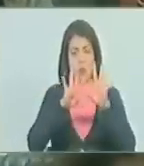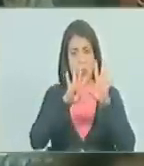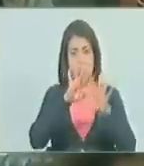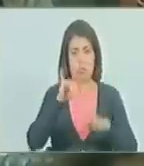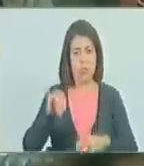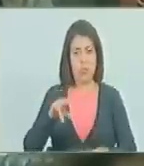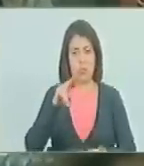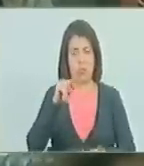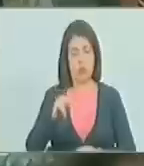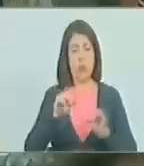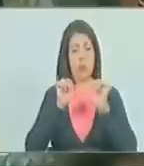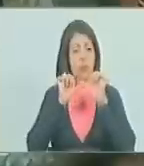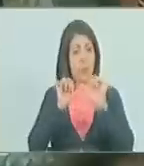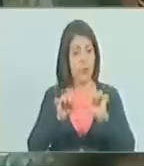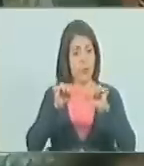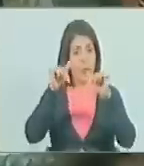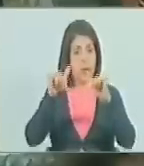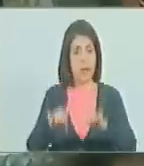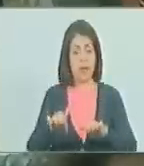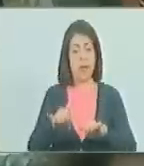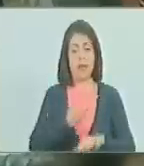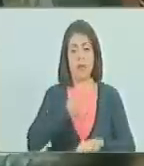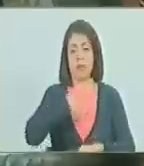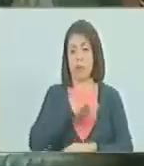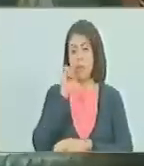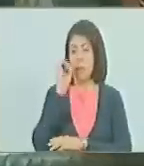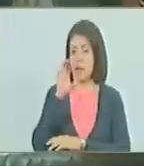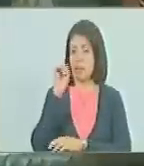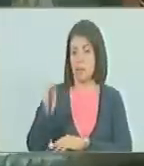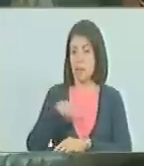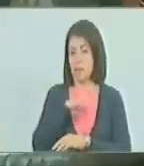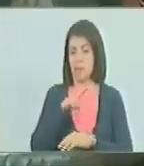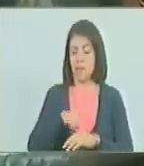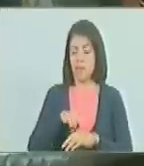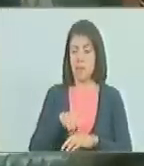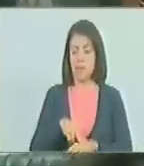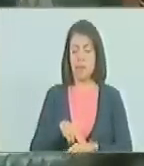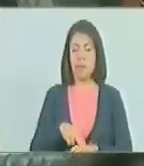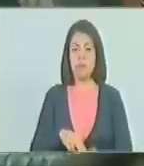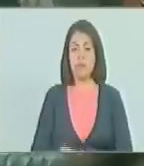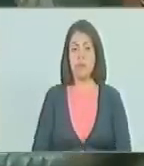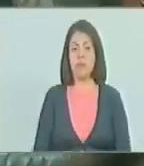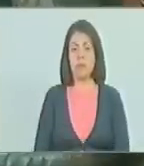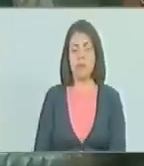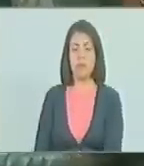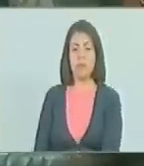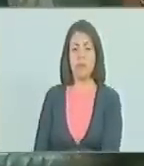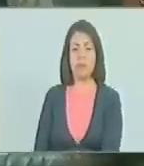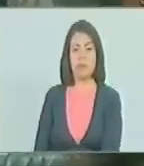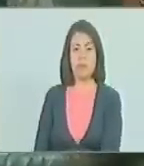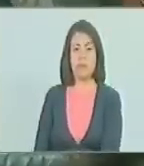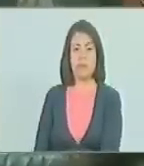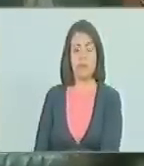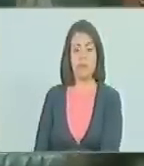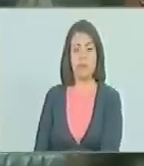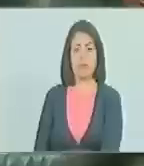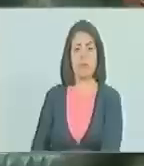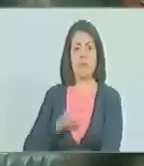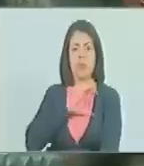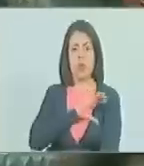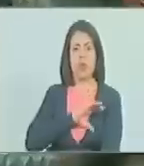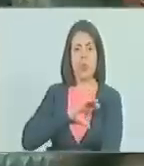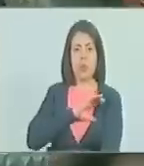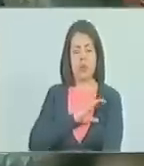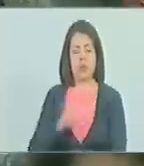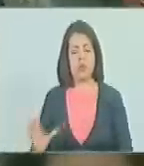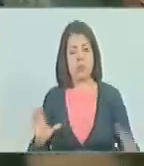junio instalamos acá en nuestra Asamblea Nacional, en el marco a una comisión mixta,